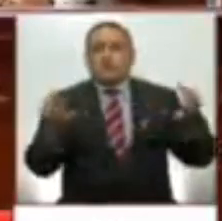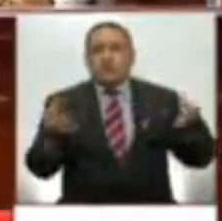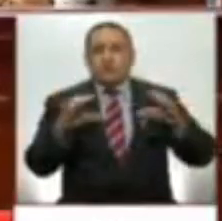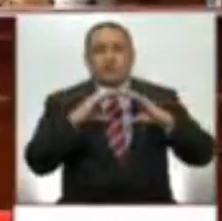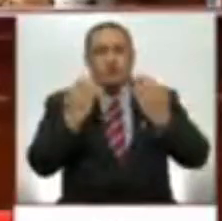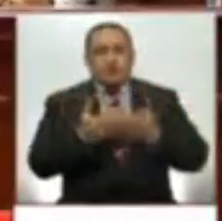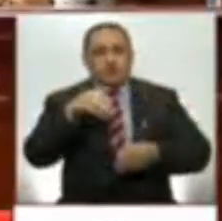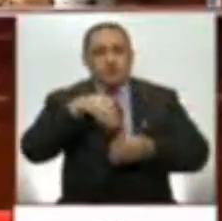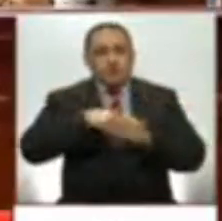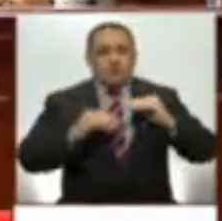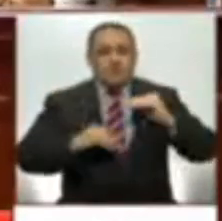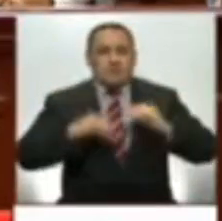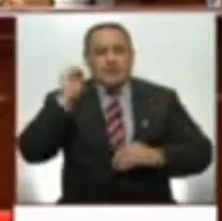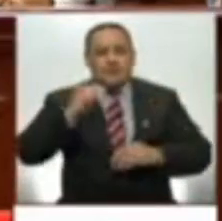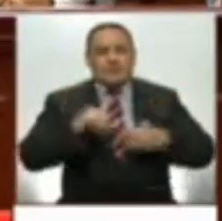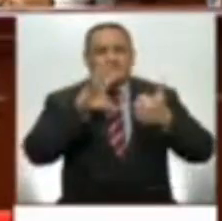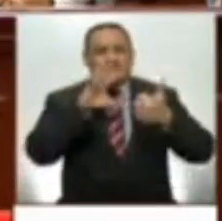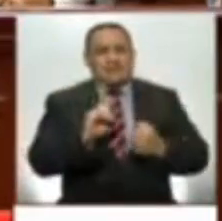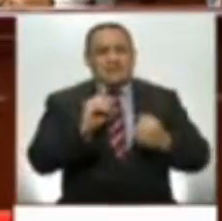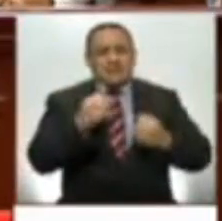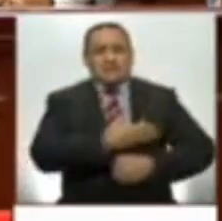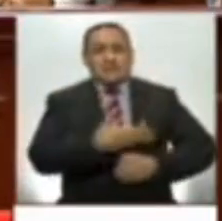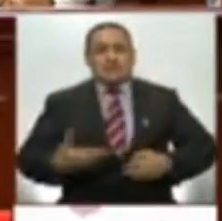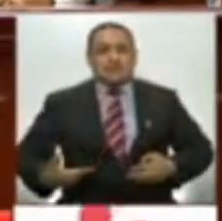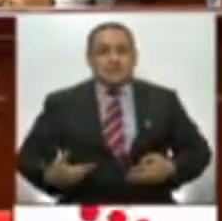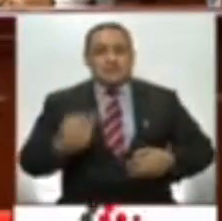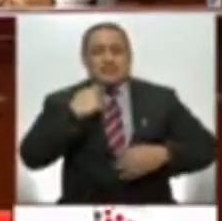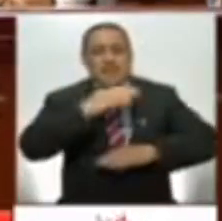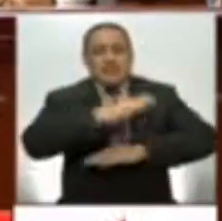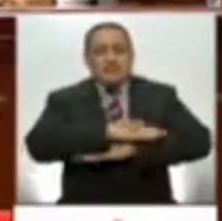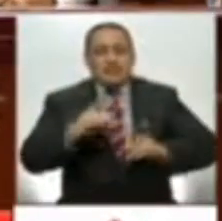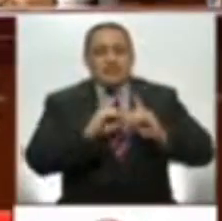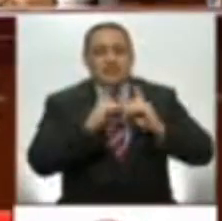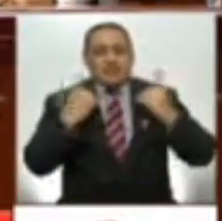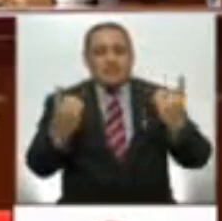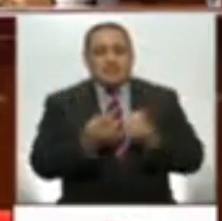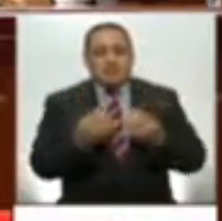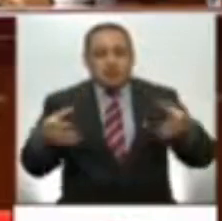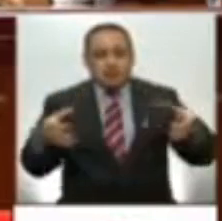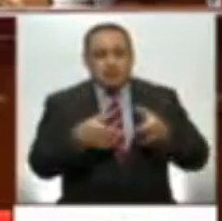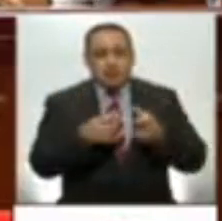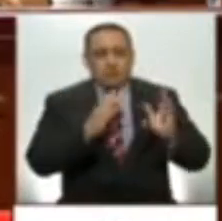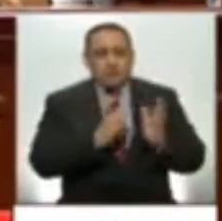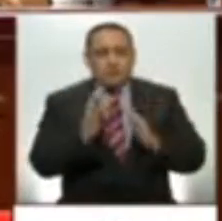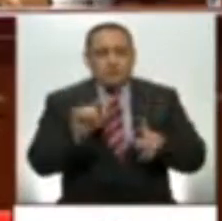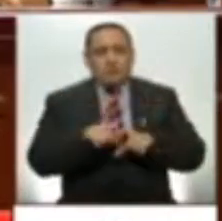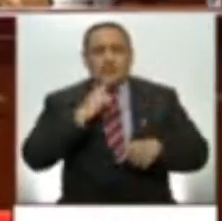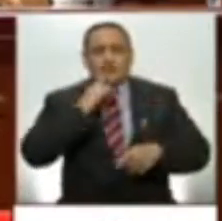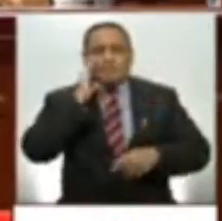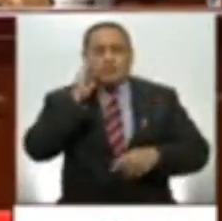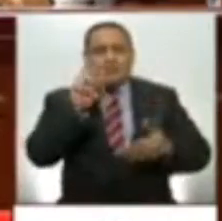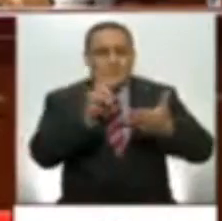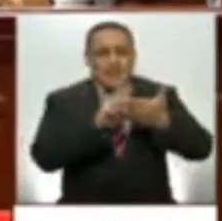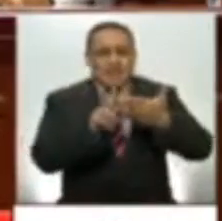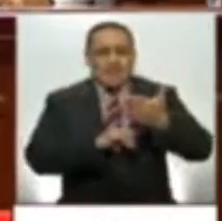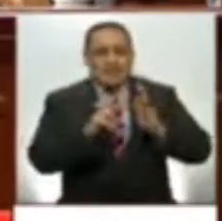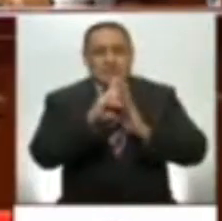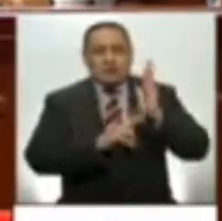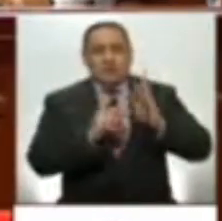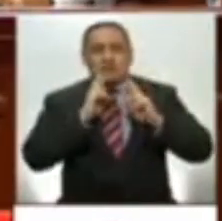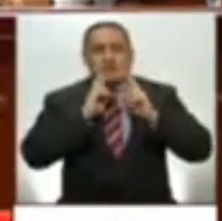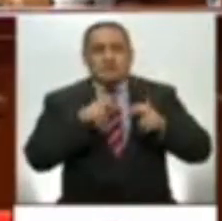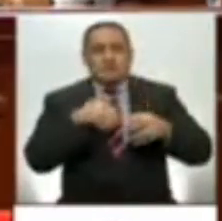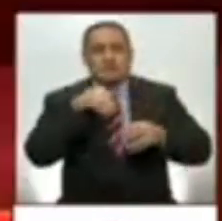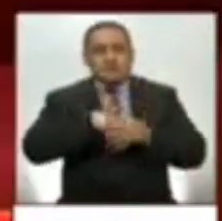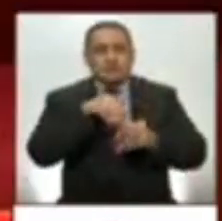congresistas electos superior a 60, el presidente de la mesa directiva de la Junta Preparatoria ordena que se lea el acta del resultado de